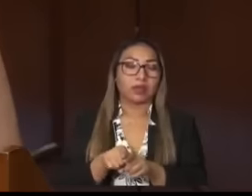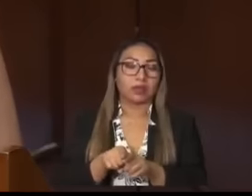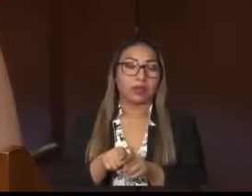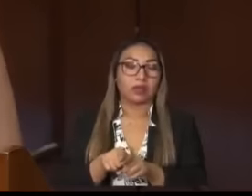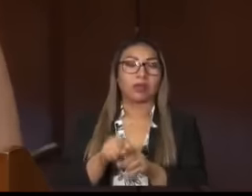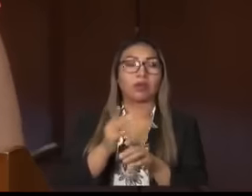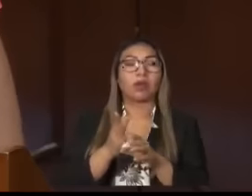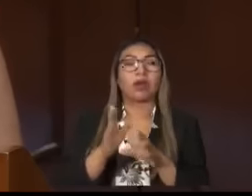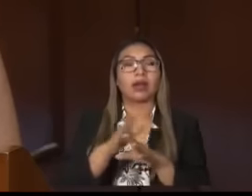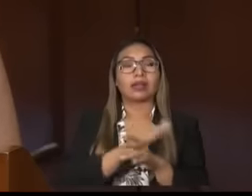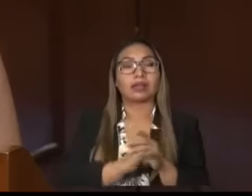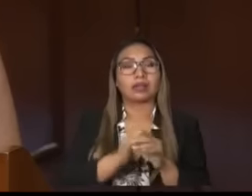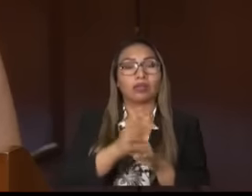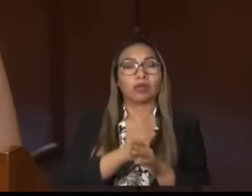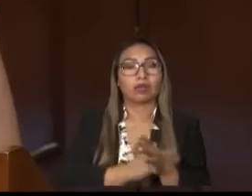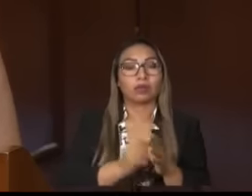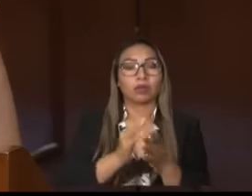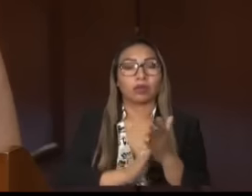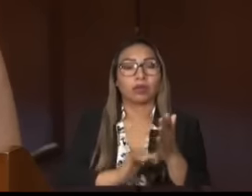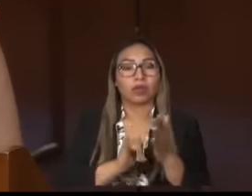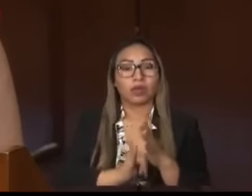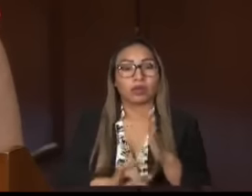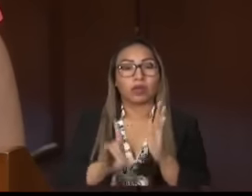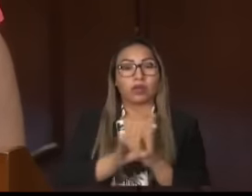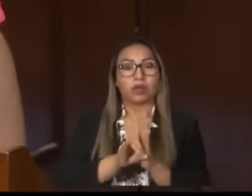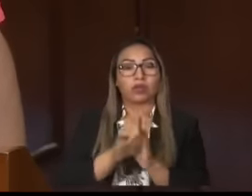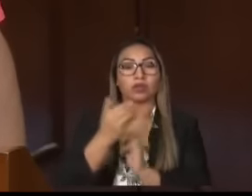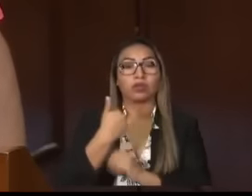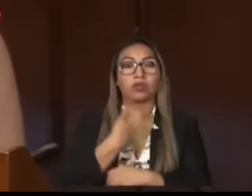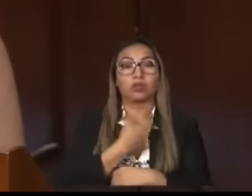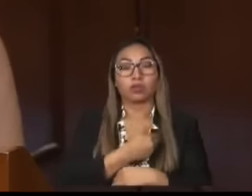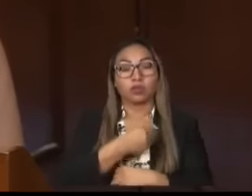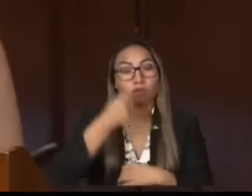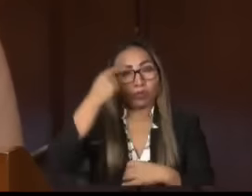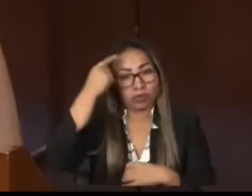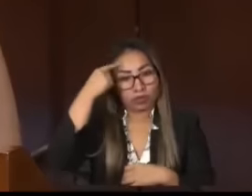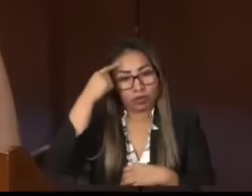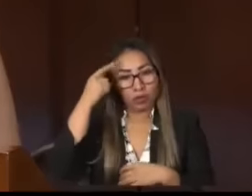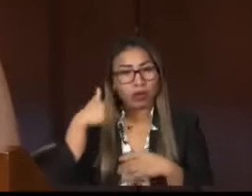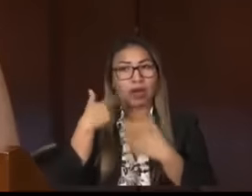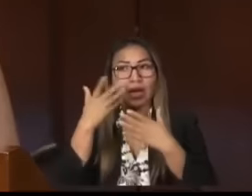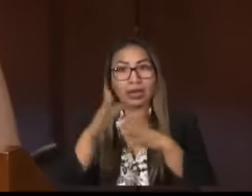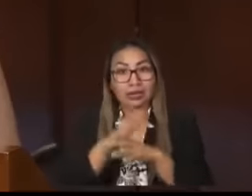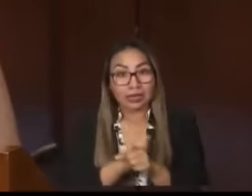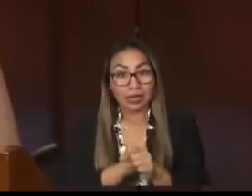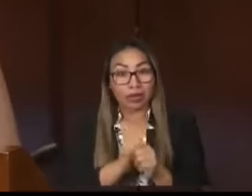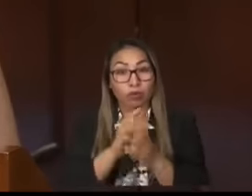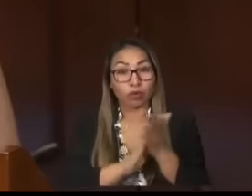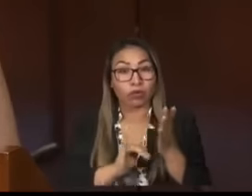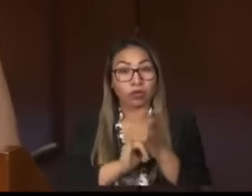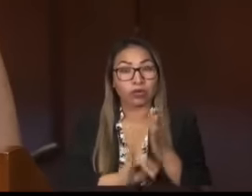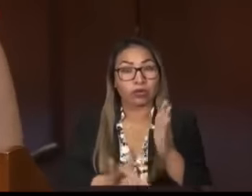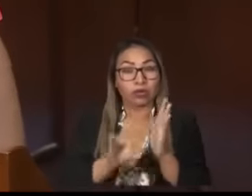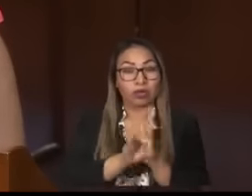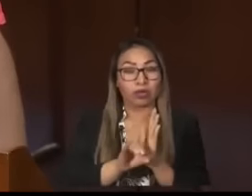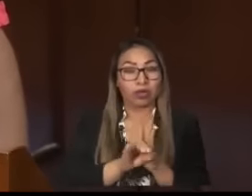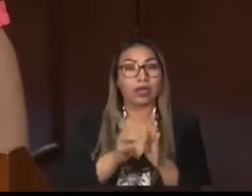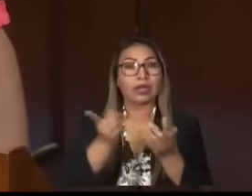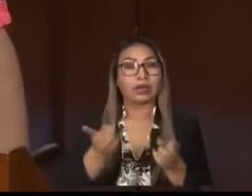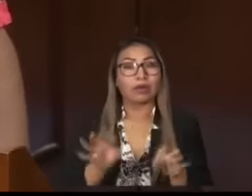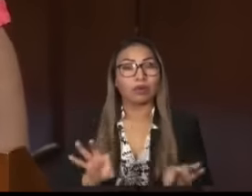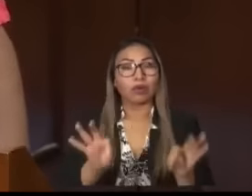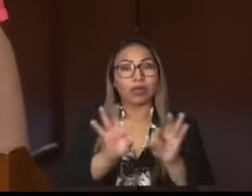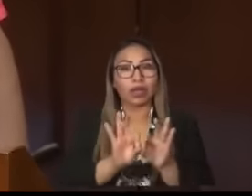un anteproyecto de ley. Nosotros consideramos que para elaborar un anteproyecto de ley debe haber